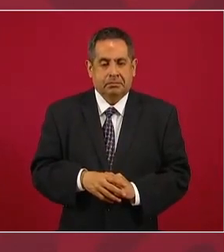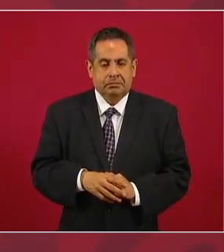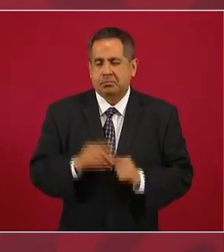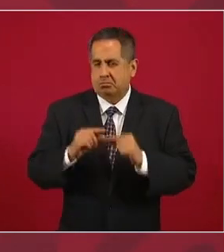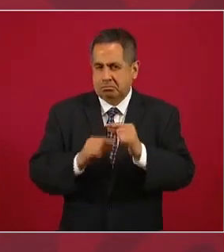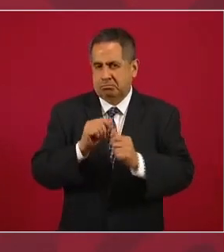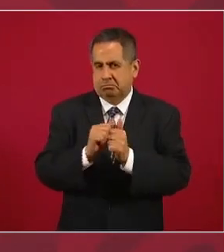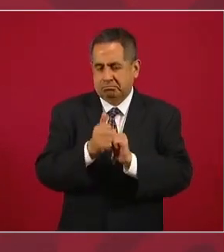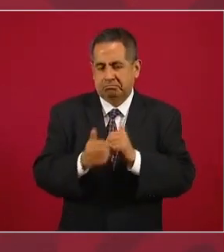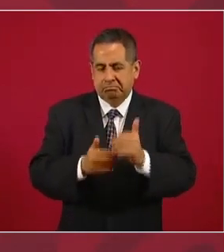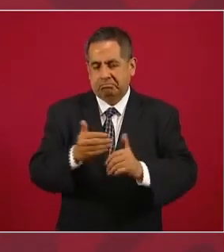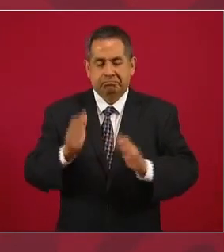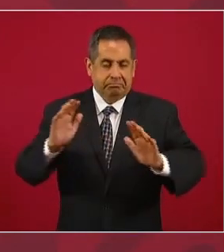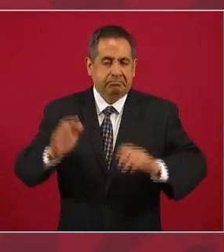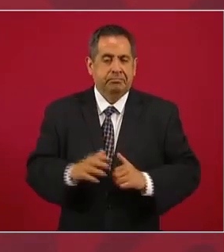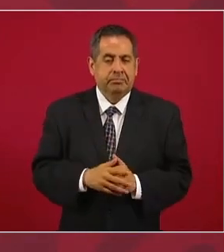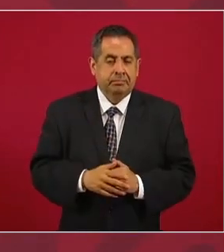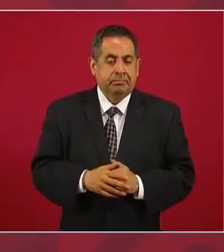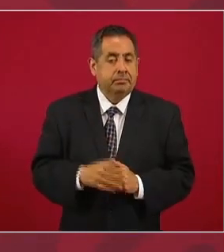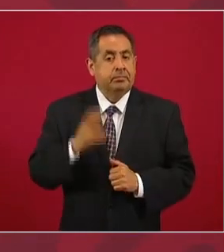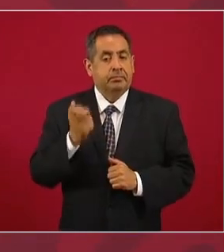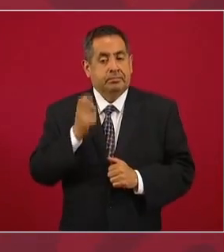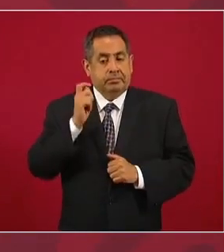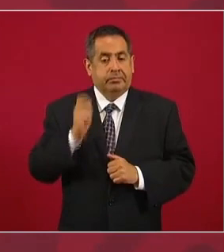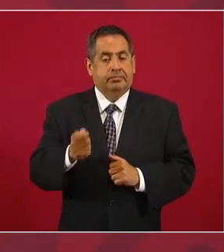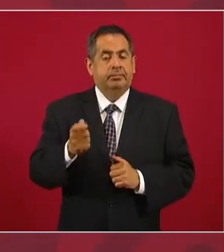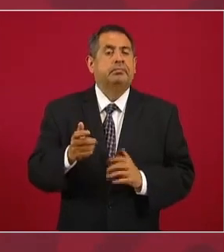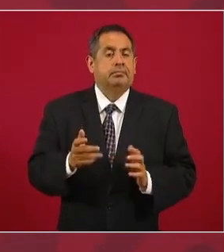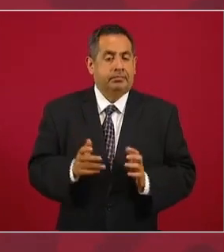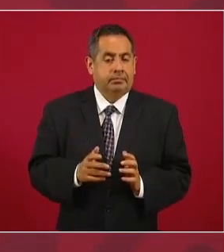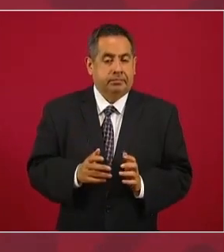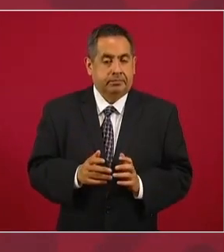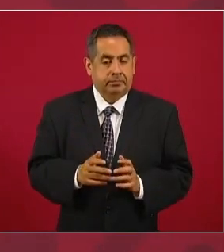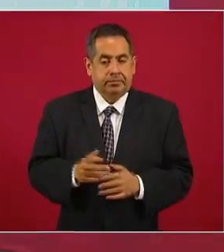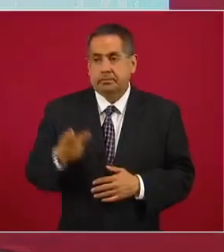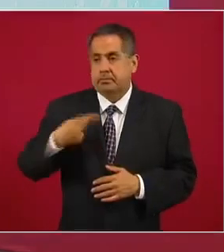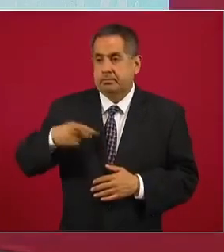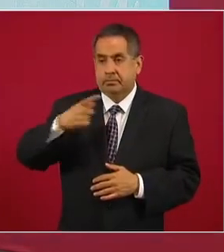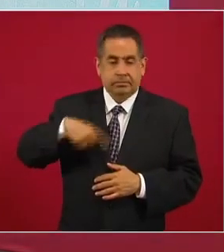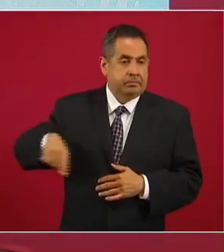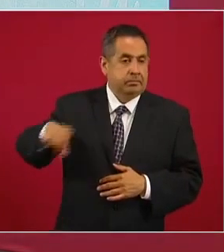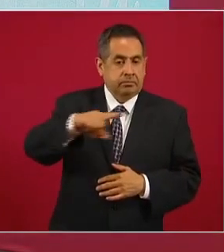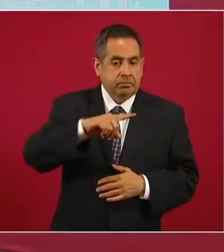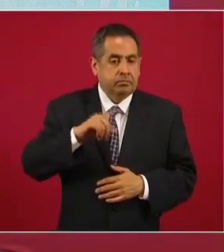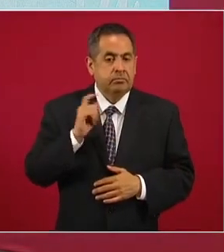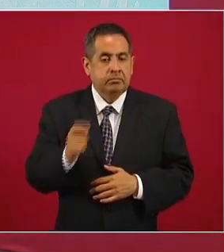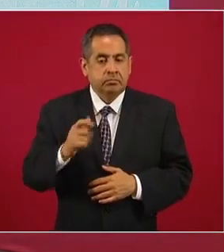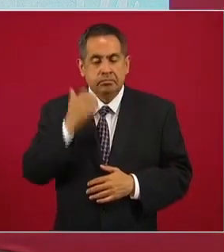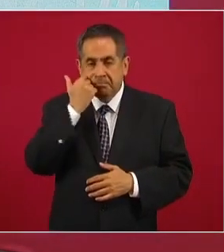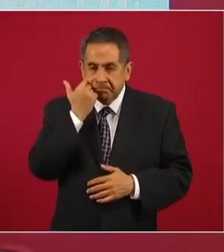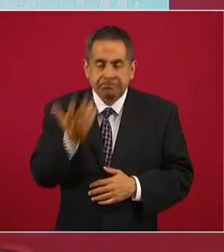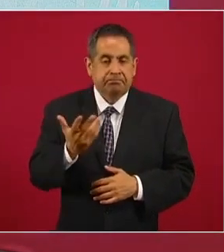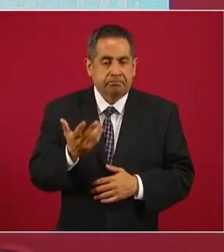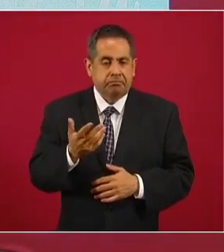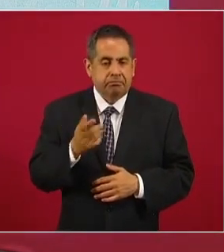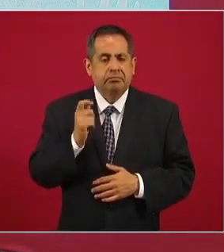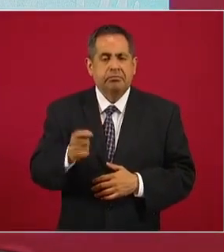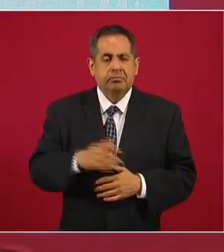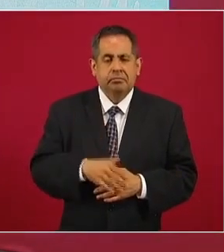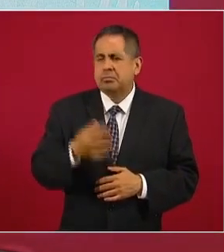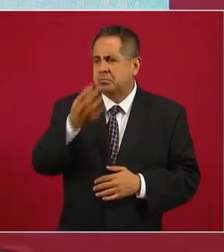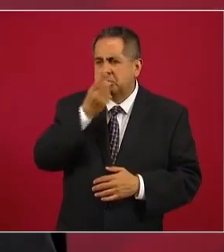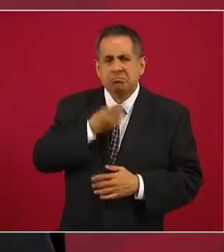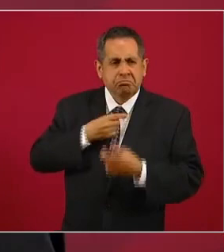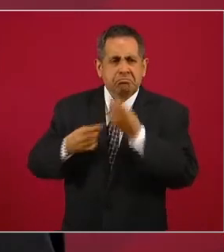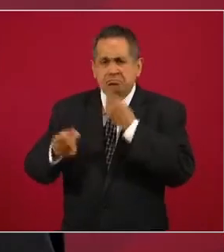poco a poco. Esto significa que la gente quiere. Además, me lo